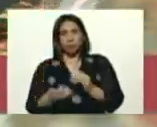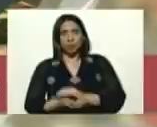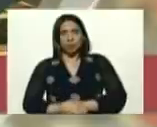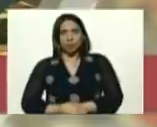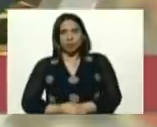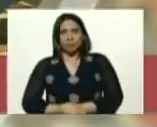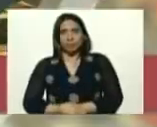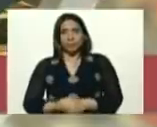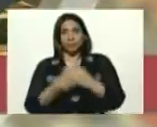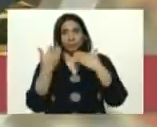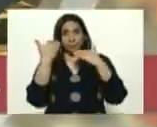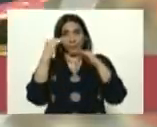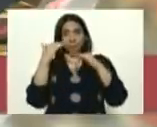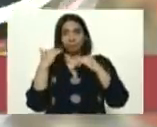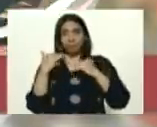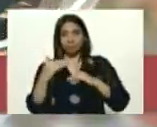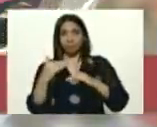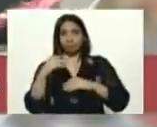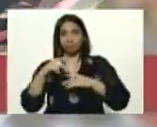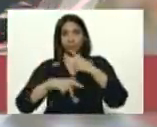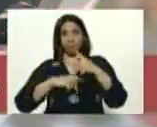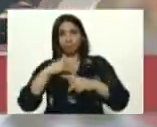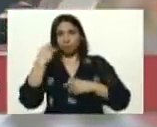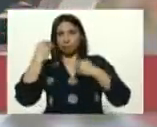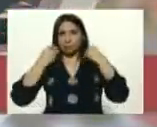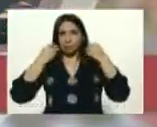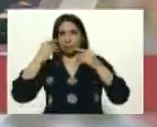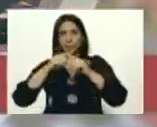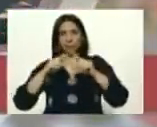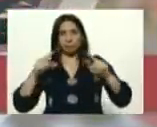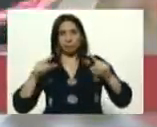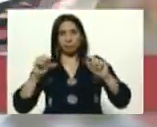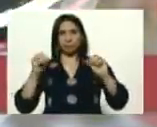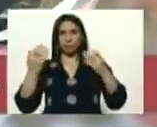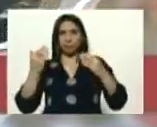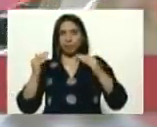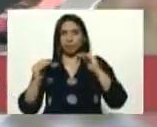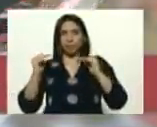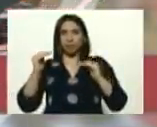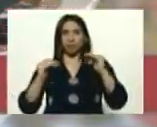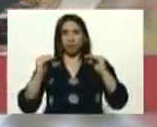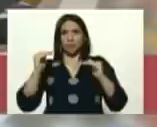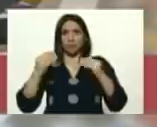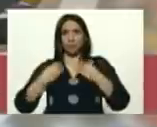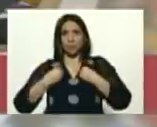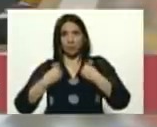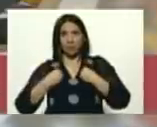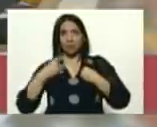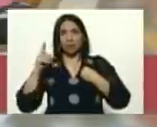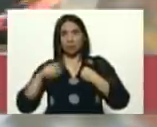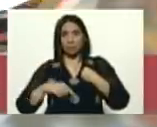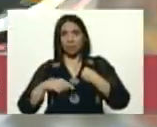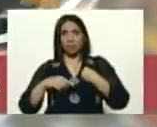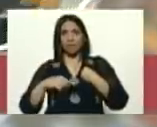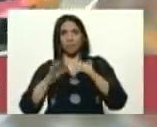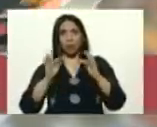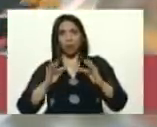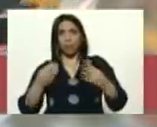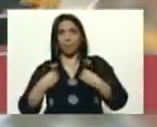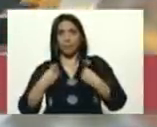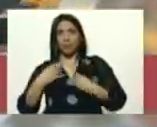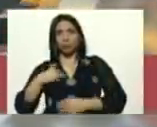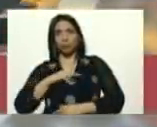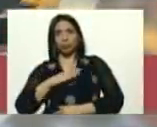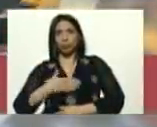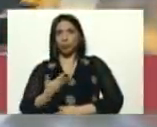en estas etapas planificadas para lograr un equilibrio entre la vida y los medios de vida, nosotros